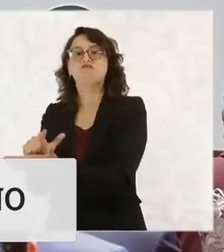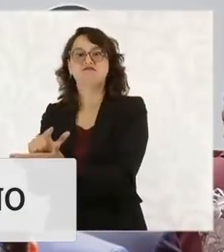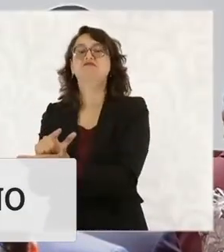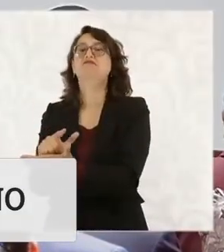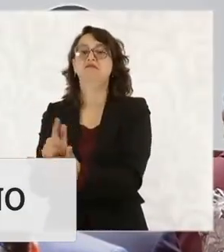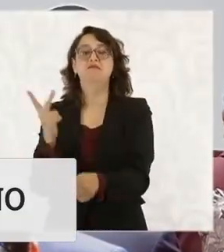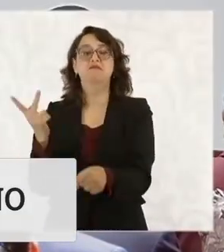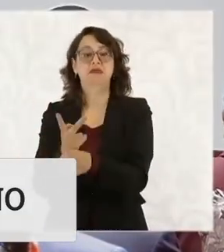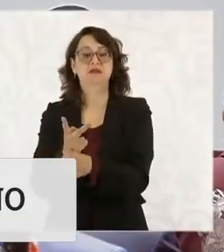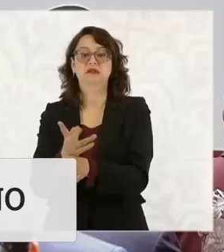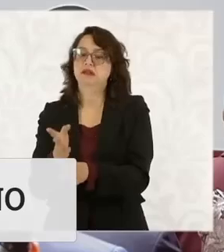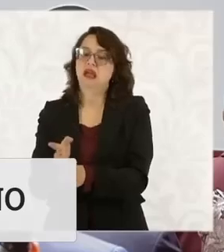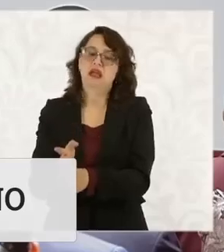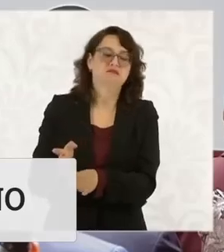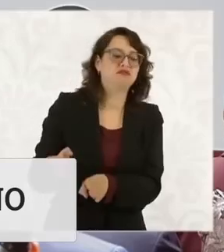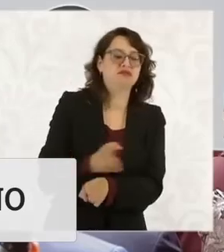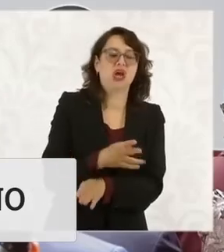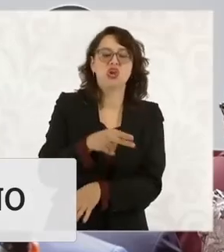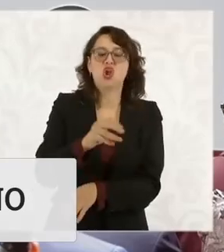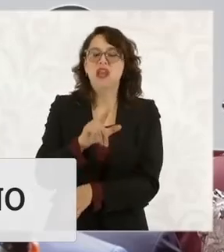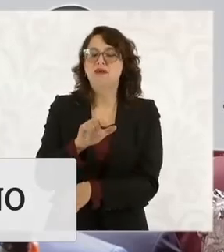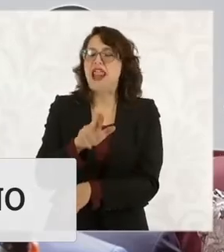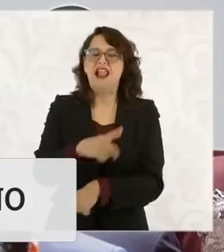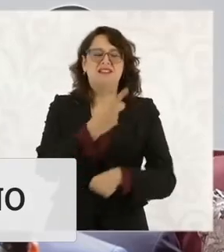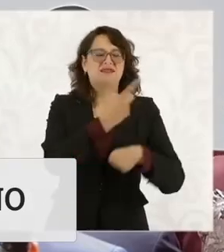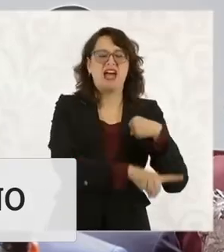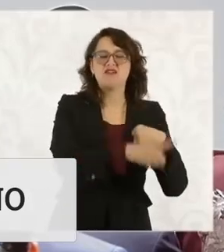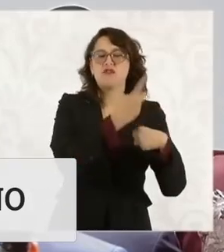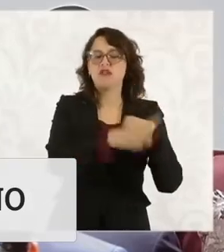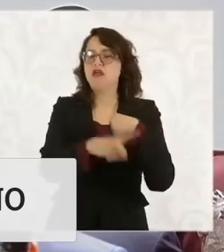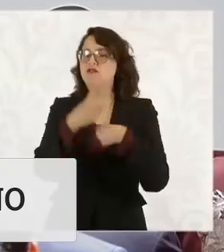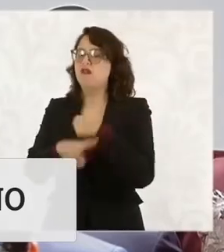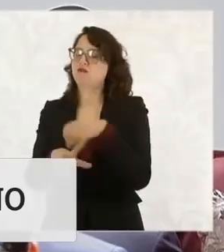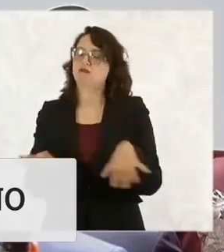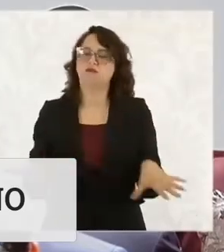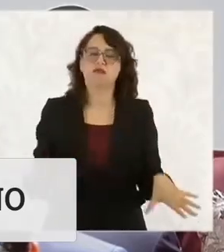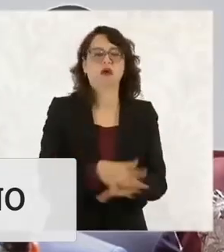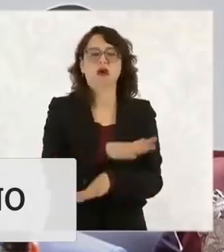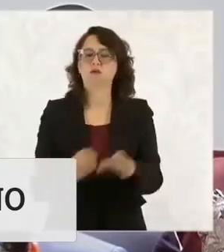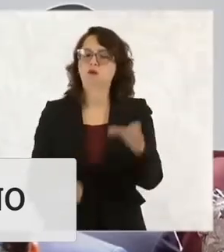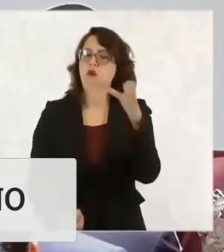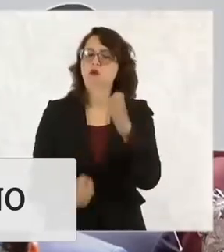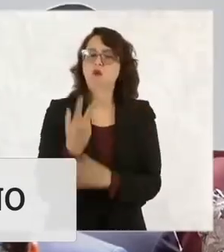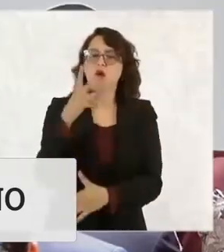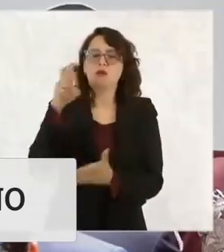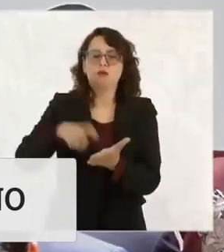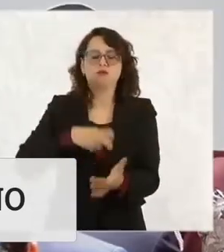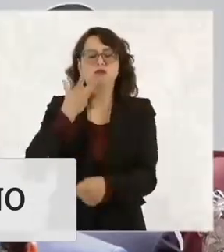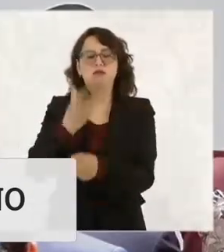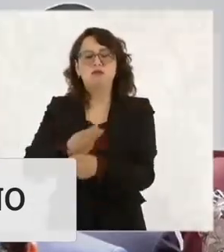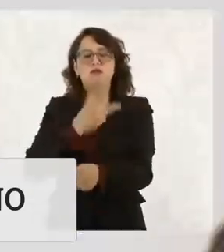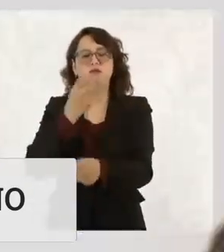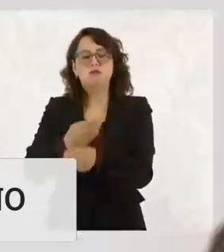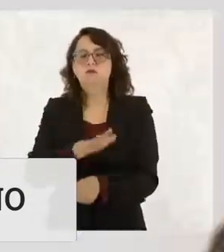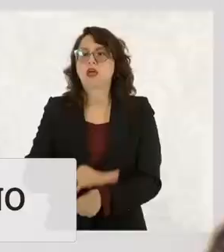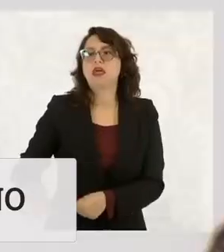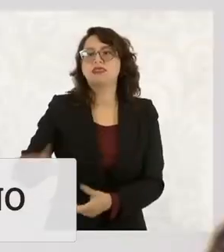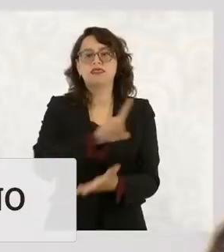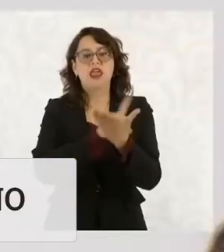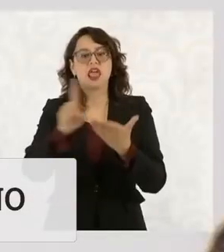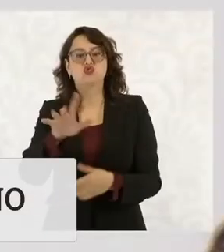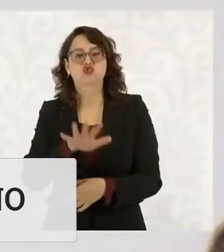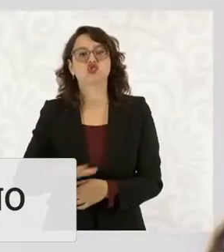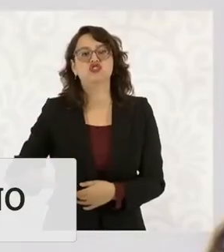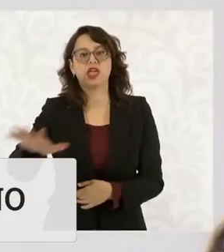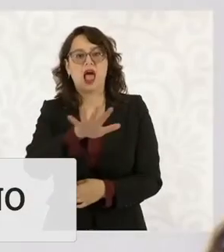daño provocado por el periodo neoliberal y fortalecen los derechos sociales, la sustentabilidad,